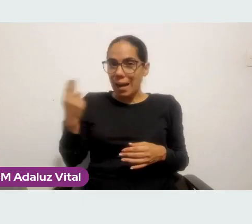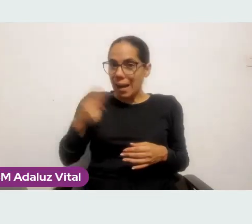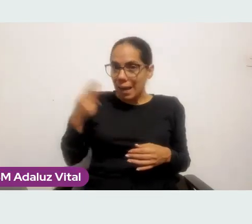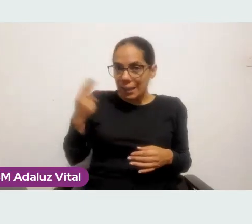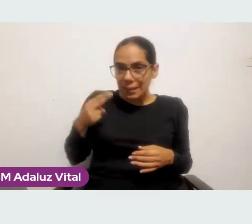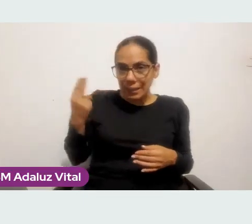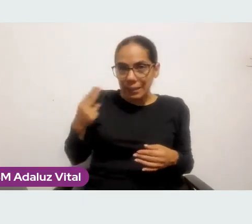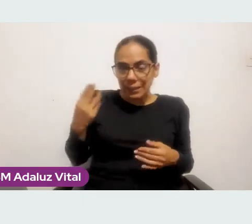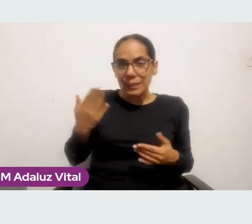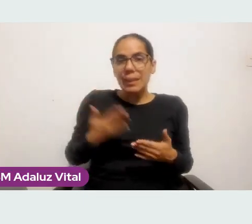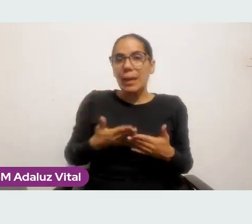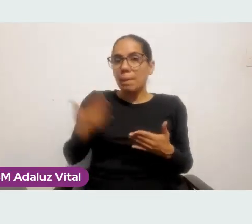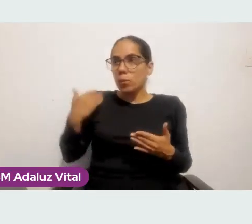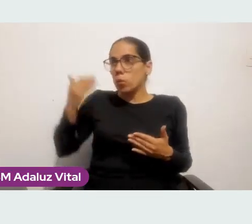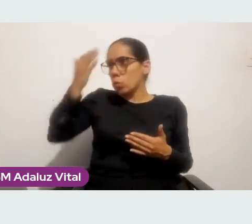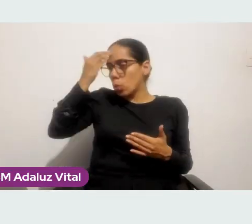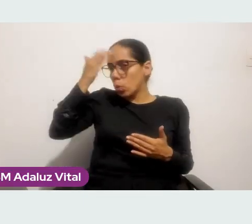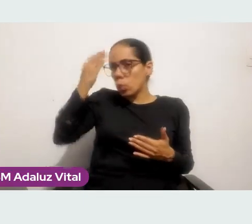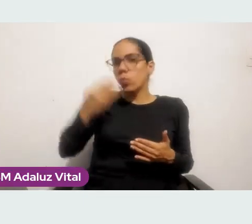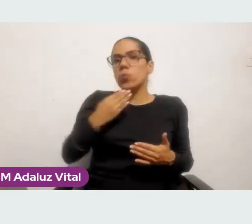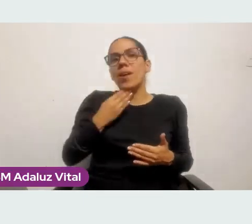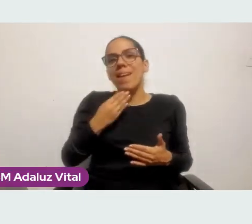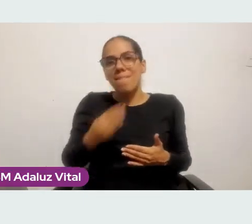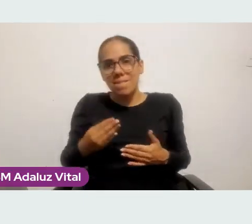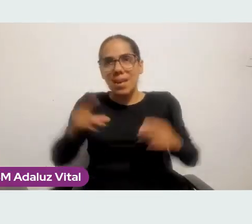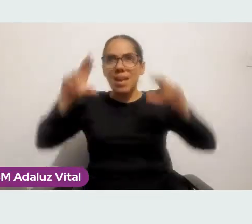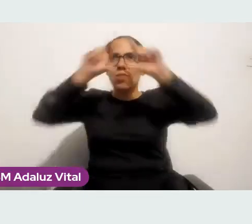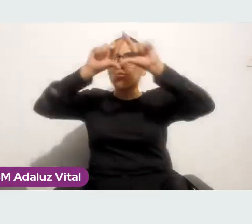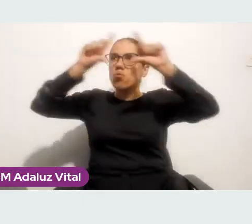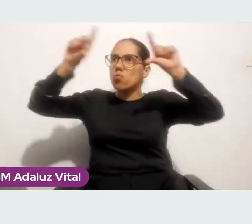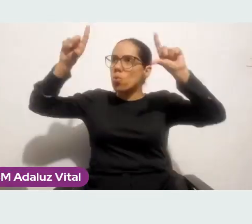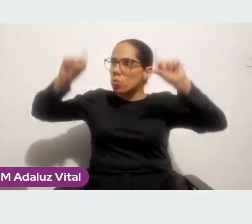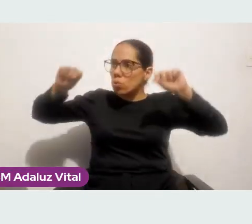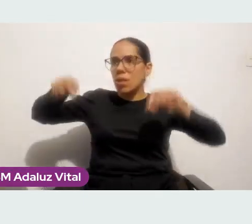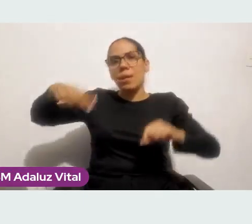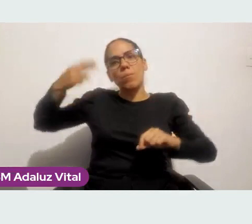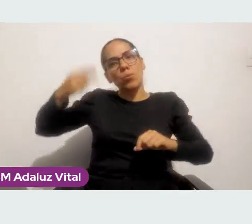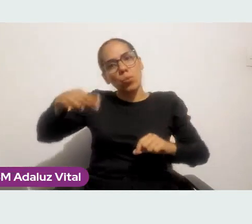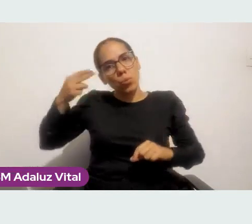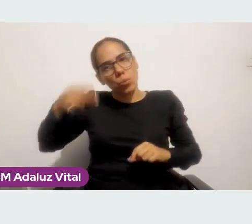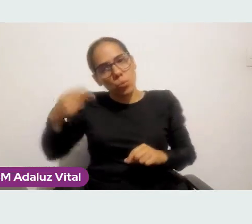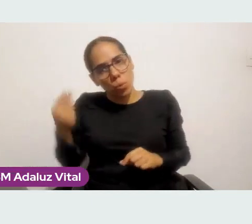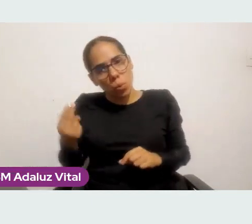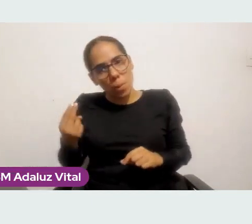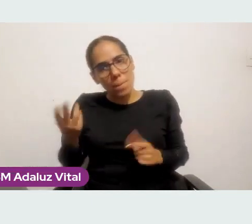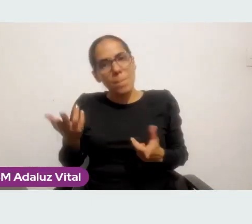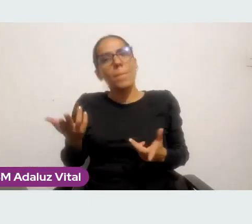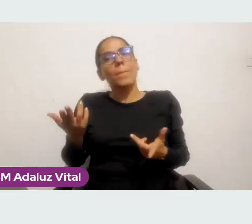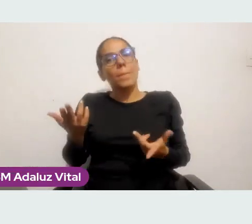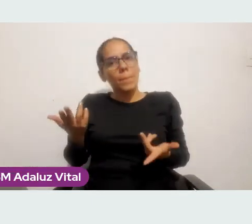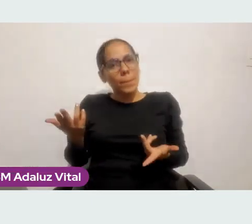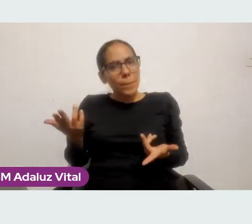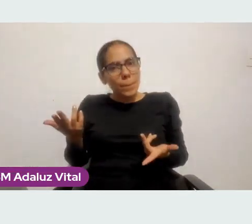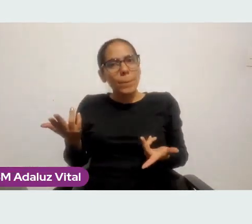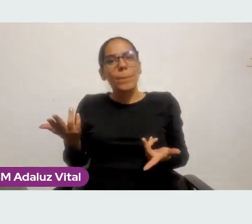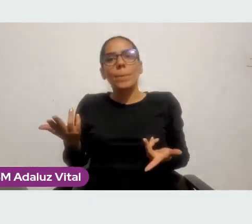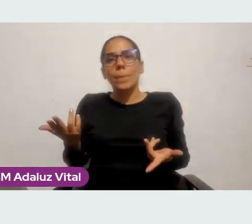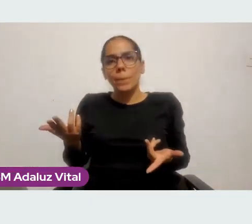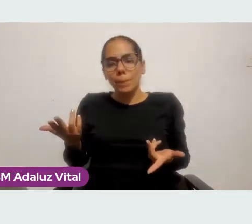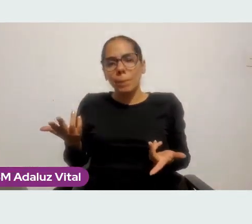que estos conceptos, ¿sí?, también han